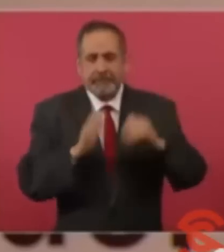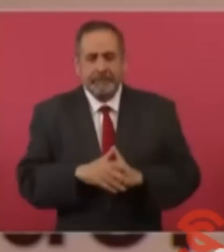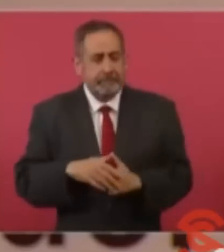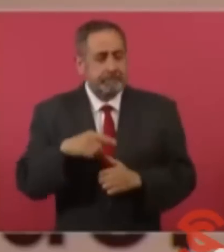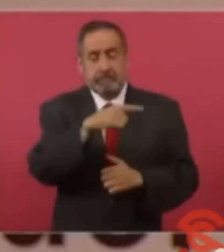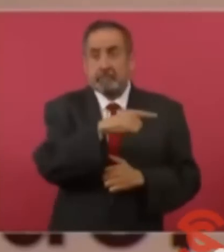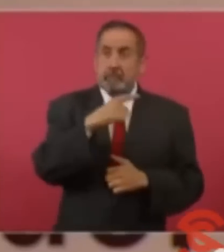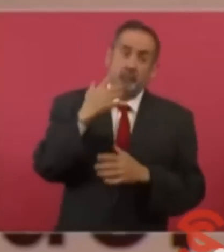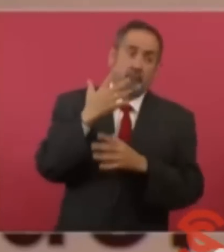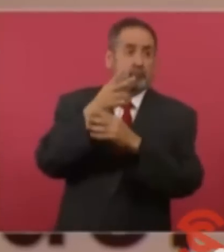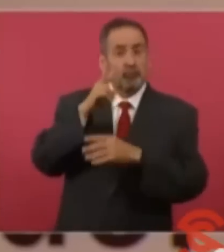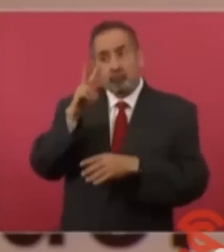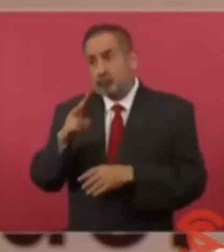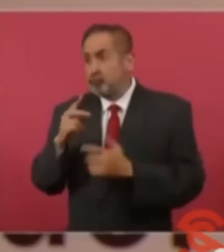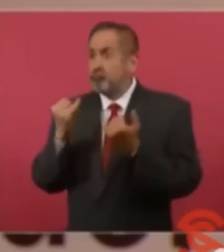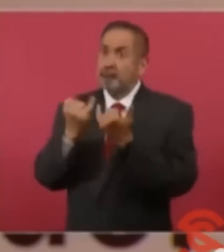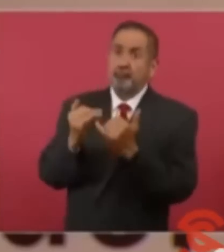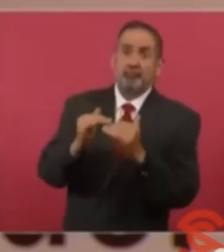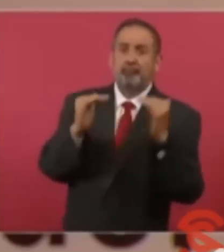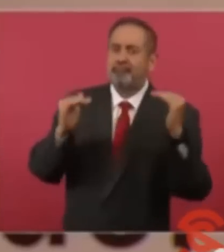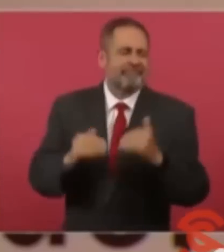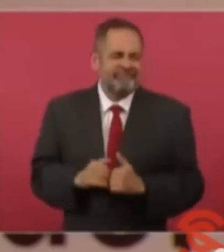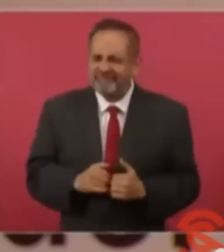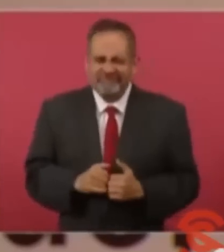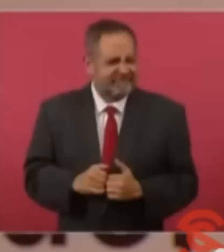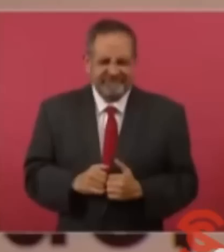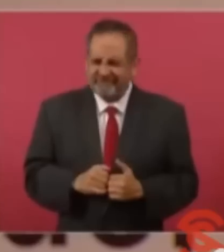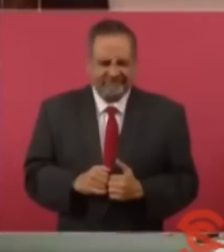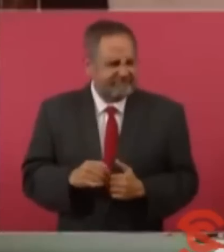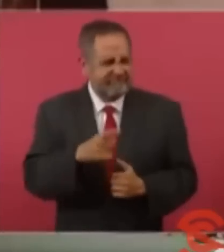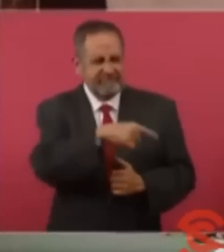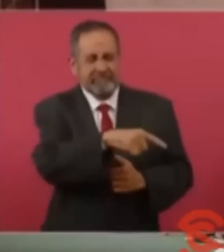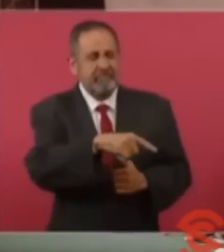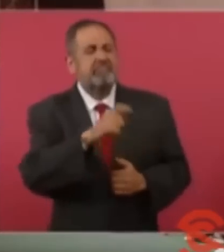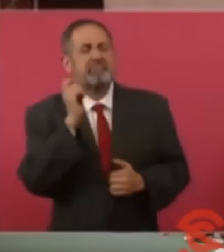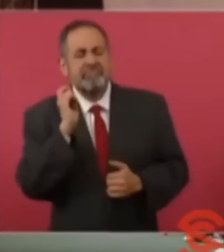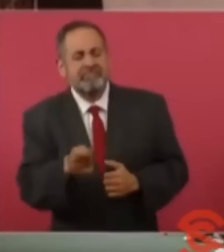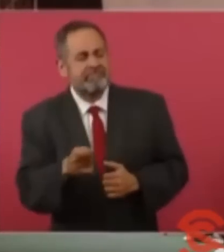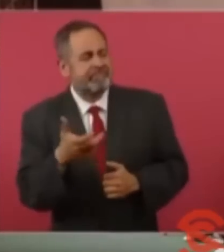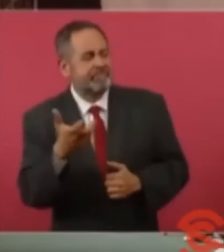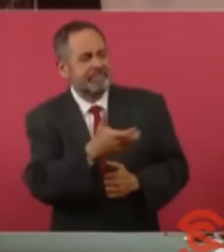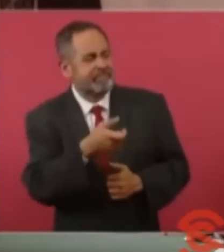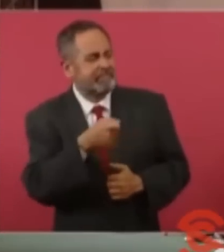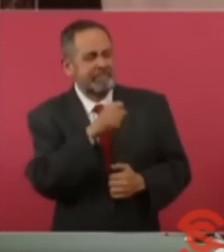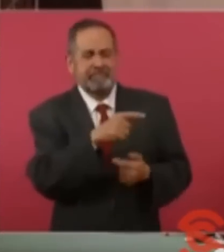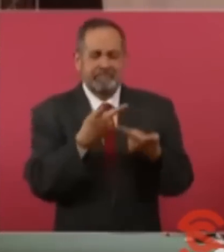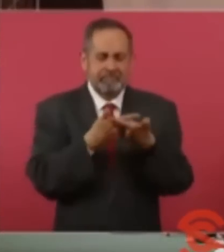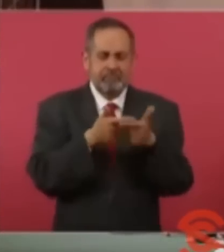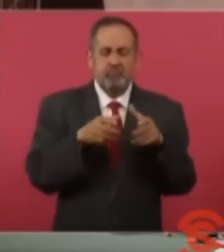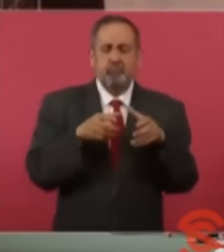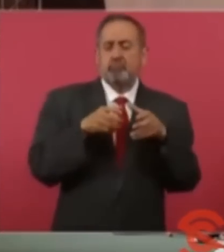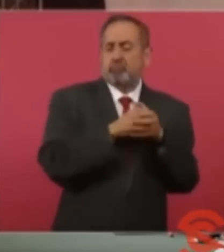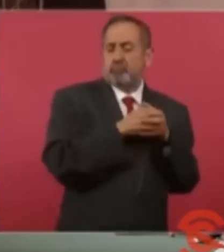democracia, pero actúan en realidad como una oligarquía.